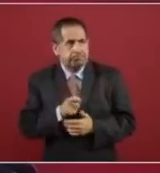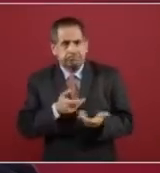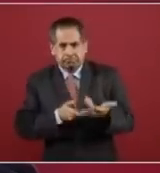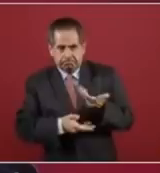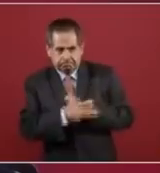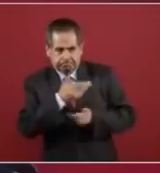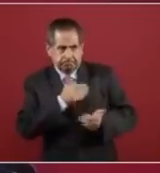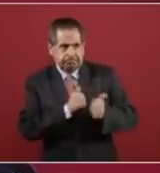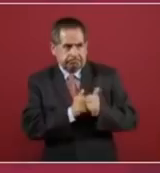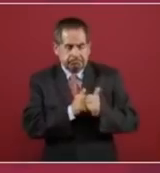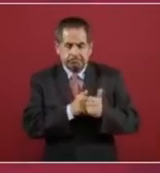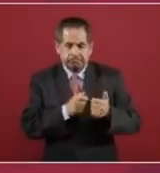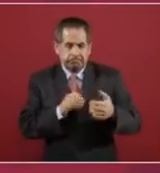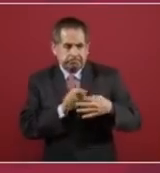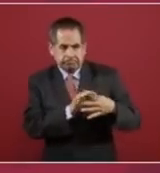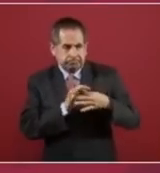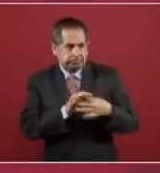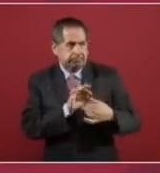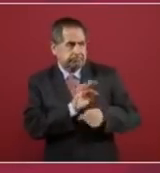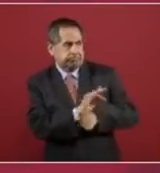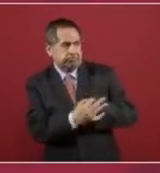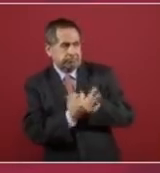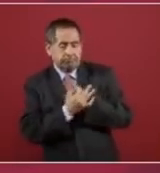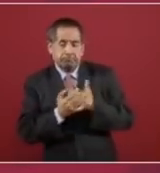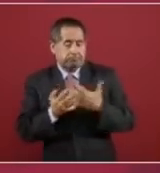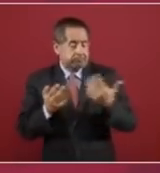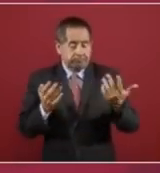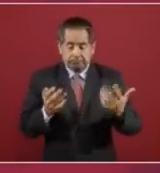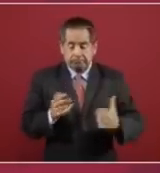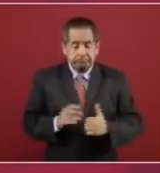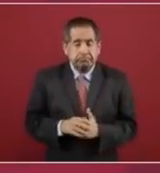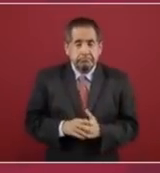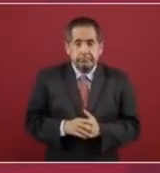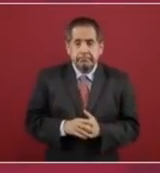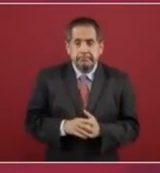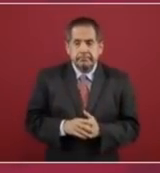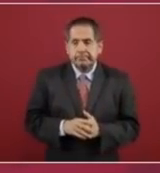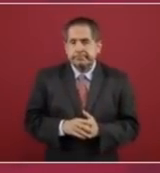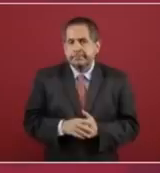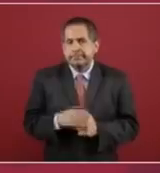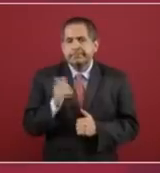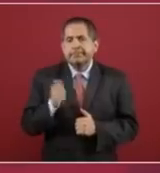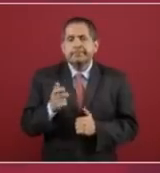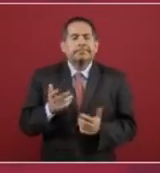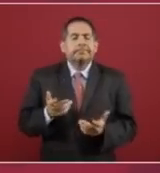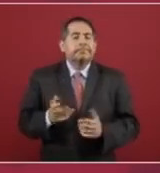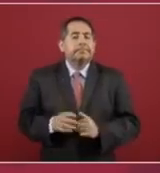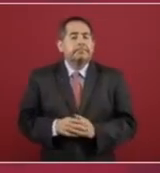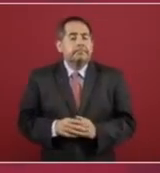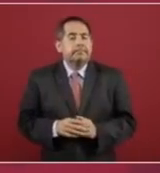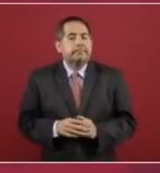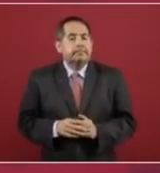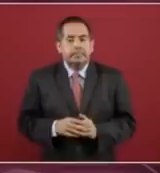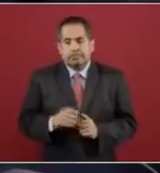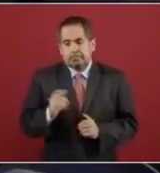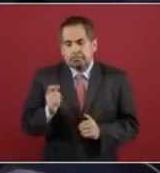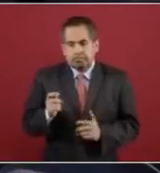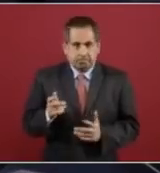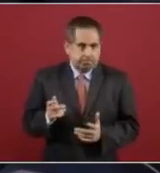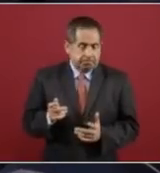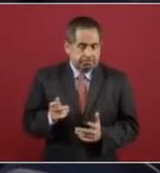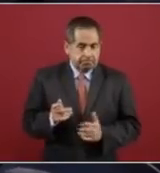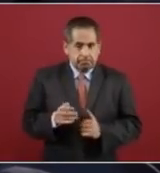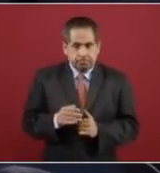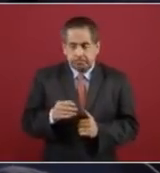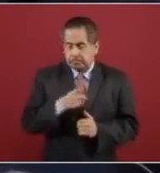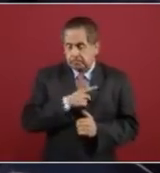cooperación, de ayuda mutua. En Palacio Nacional, el titular del Ejecutivo enfatizó que la economía nacional crecerá como se